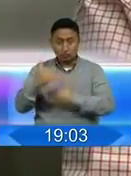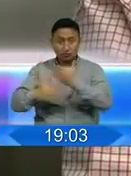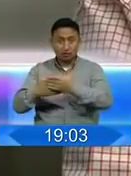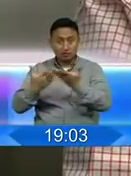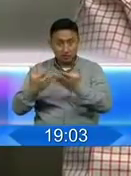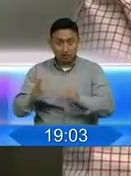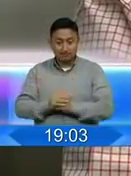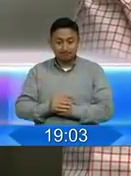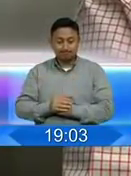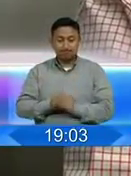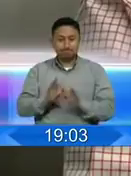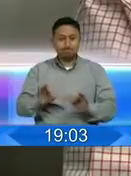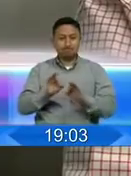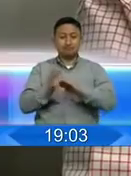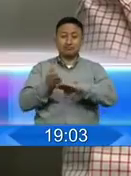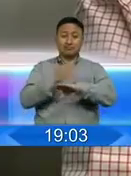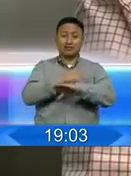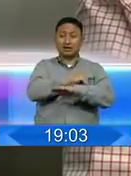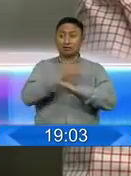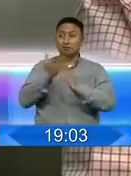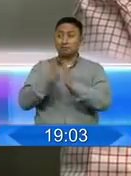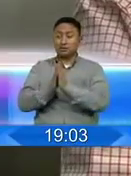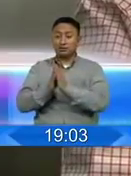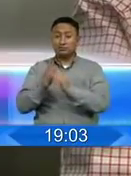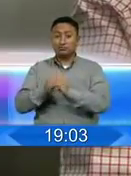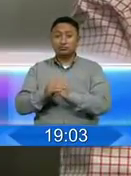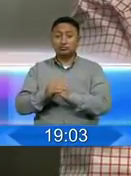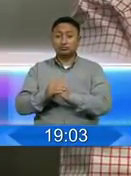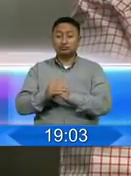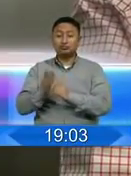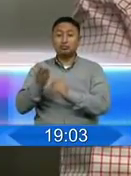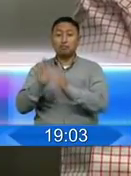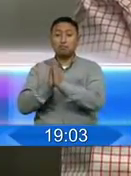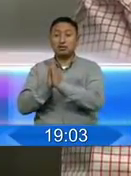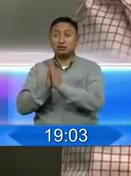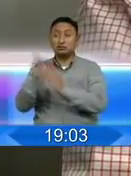Y hay que tomar en consideración que el asilo político fue presentado antes